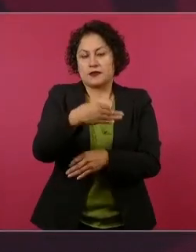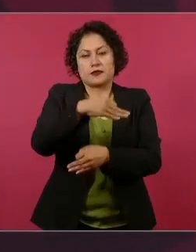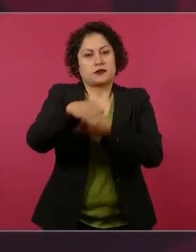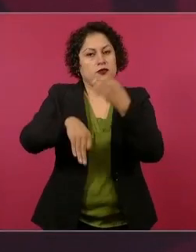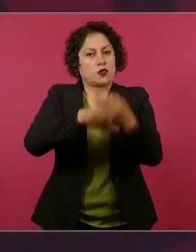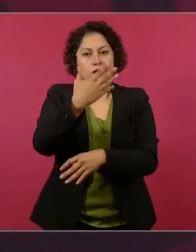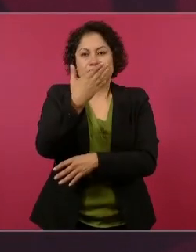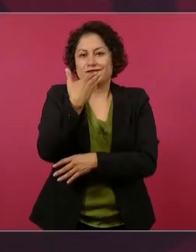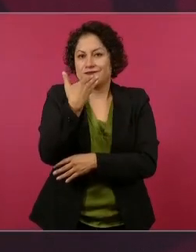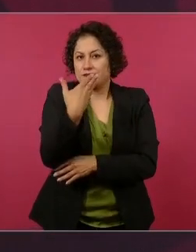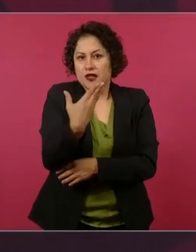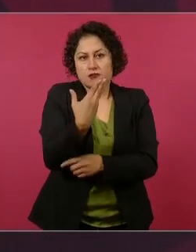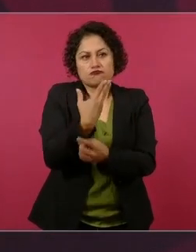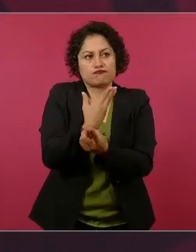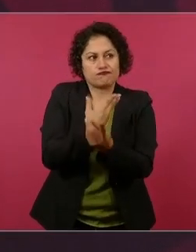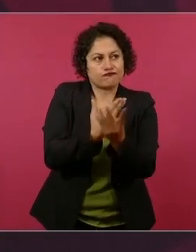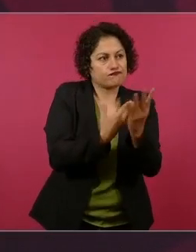Todas muy buenas.